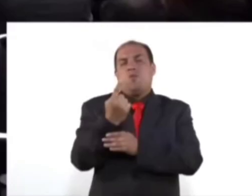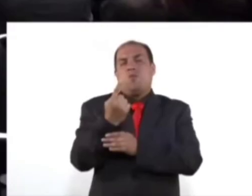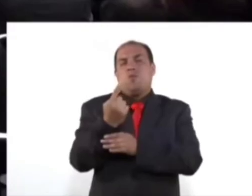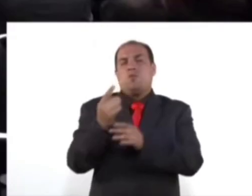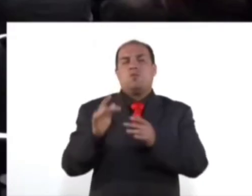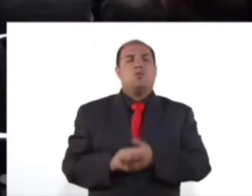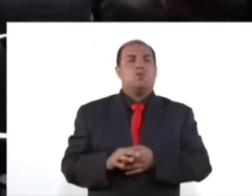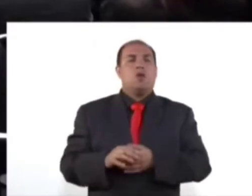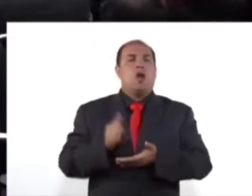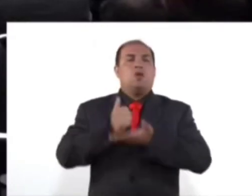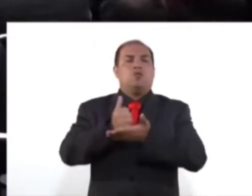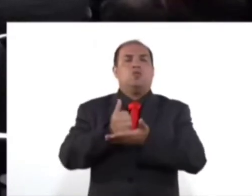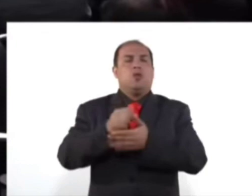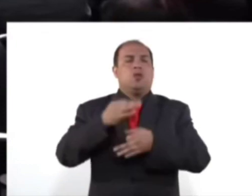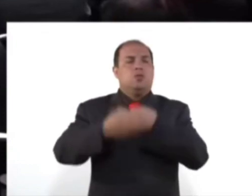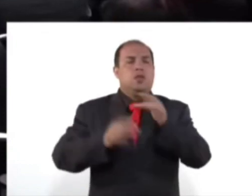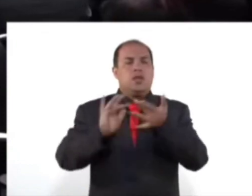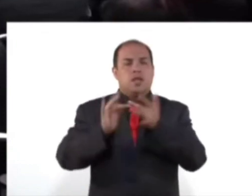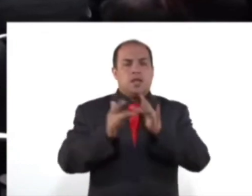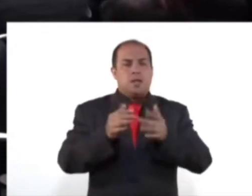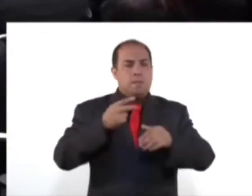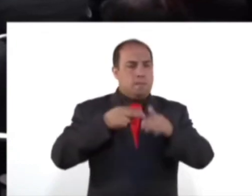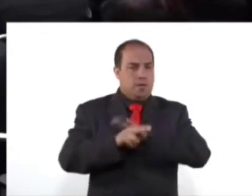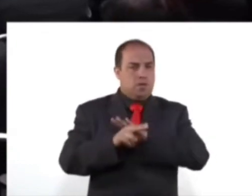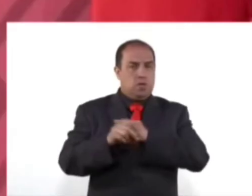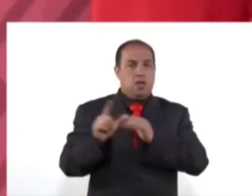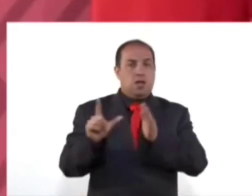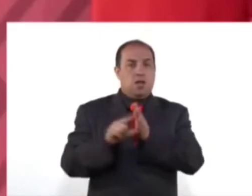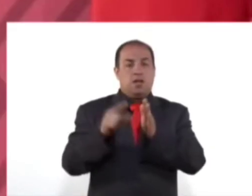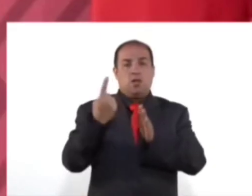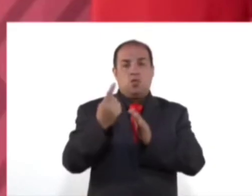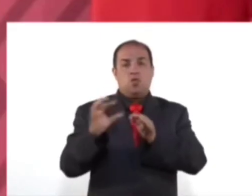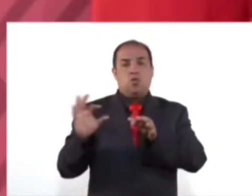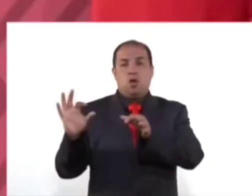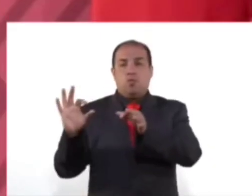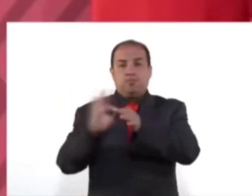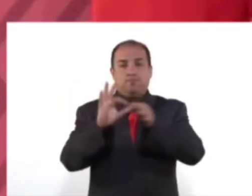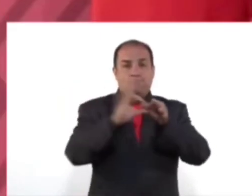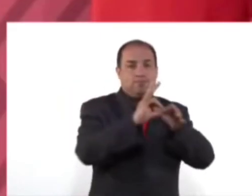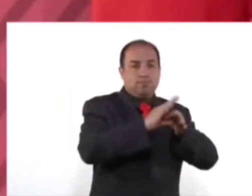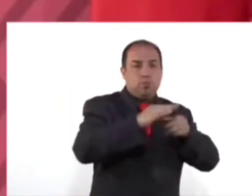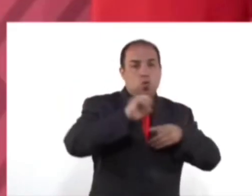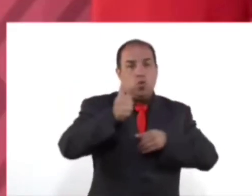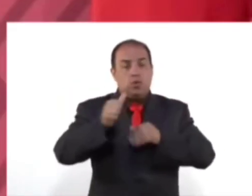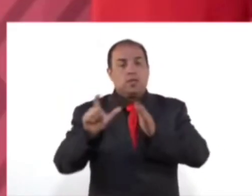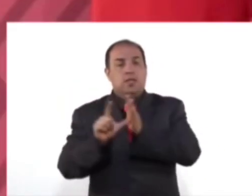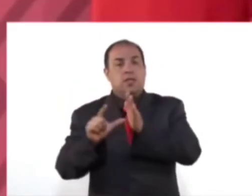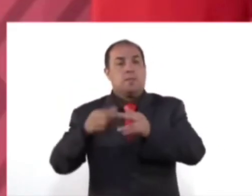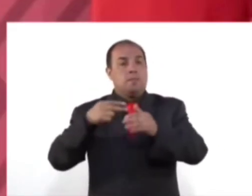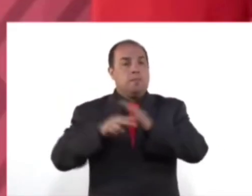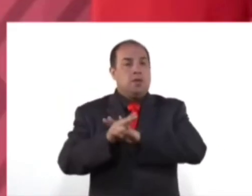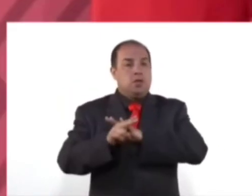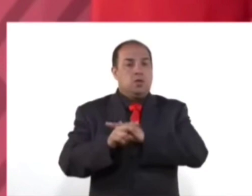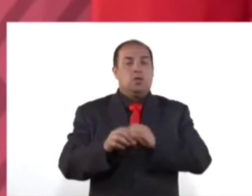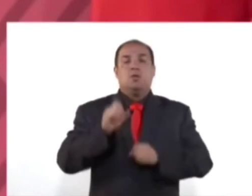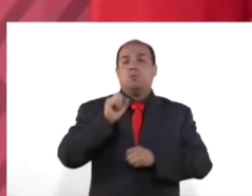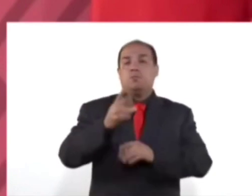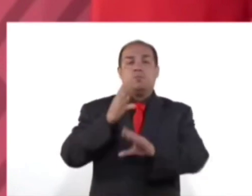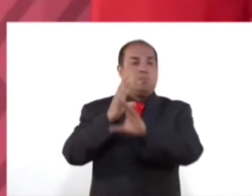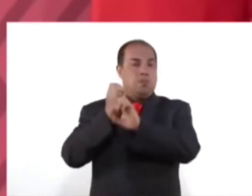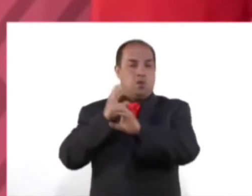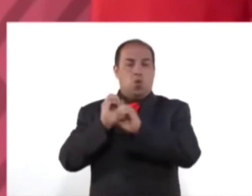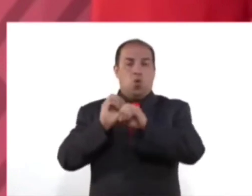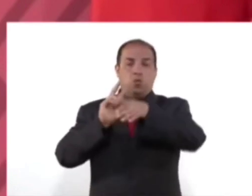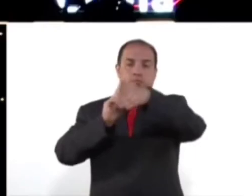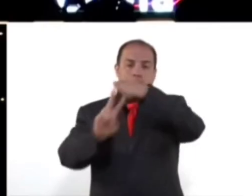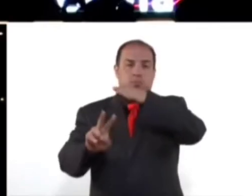metro. La línea 1 conecta con casi todas las otras líneas de metro, conecta con 6 líneas de metrobús, conecta con los trolebuses. Por